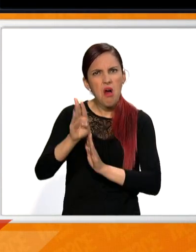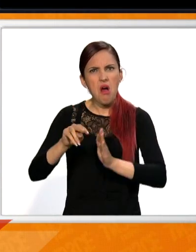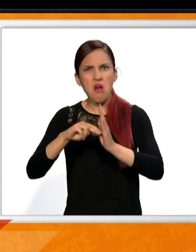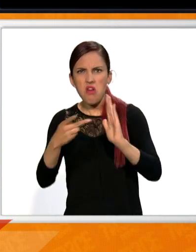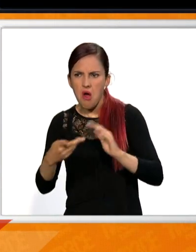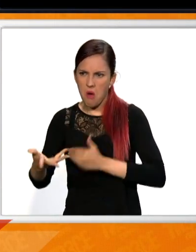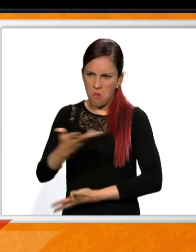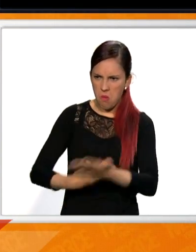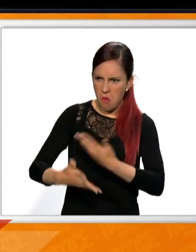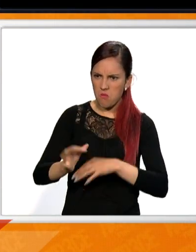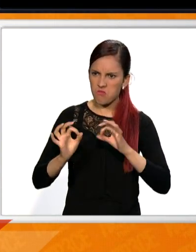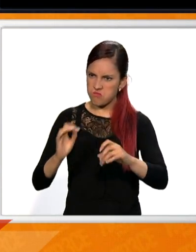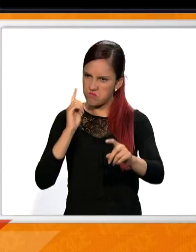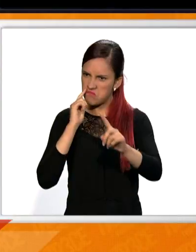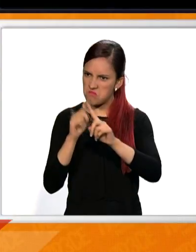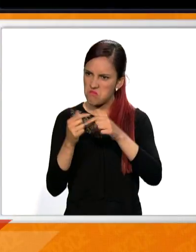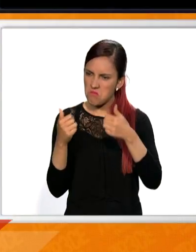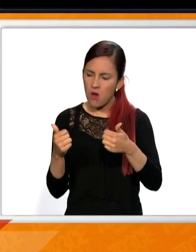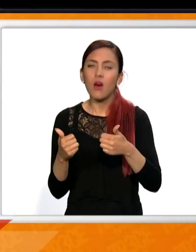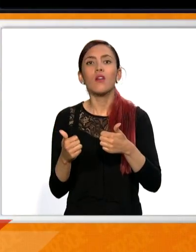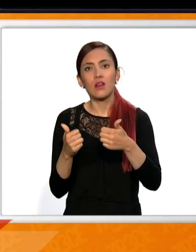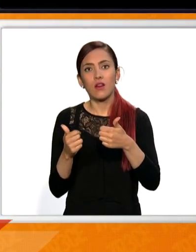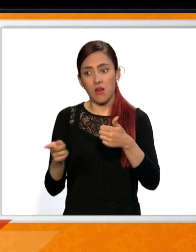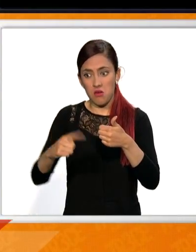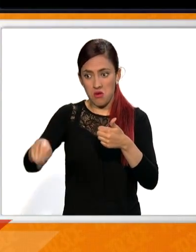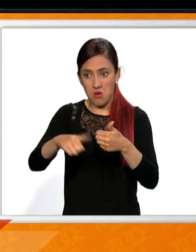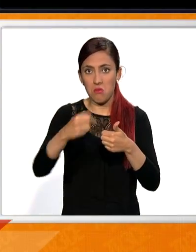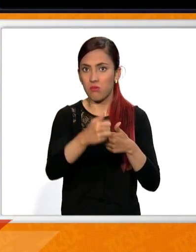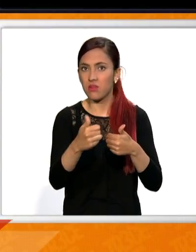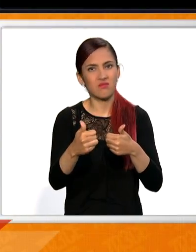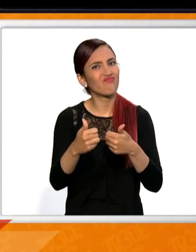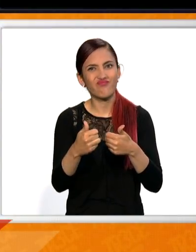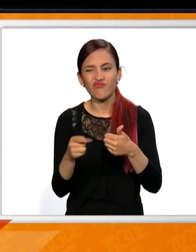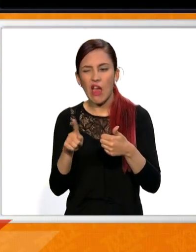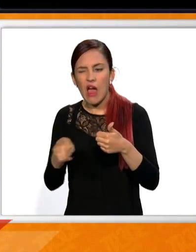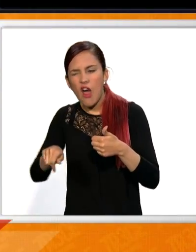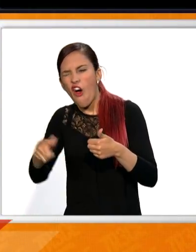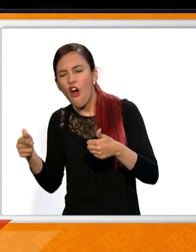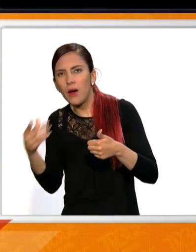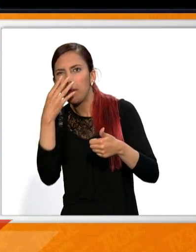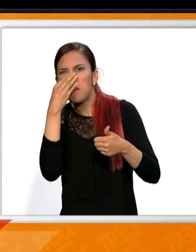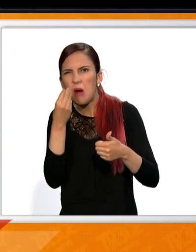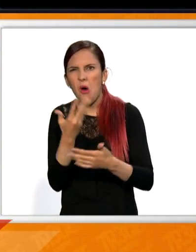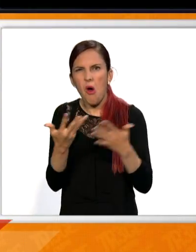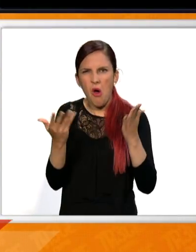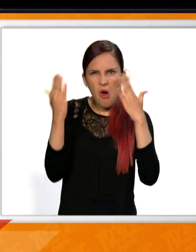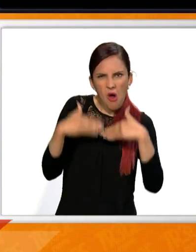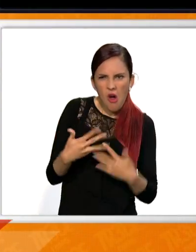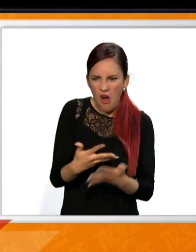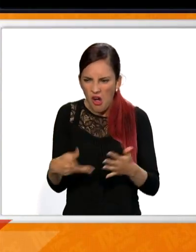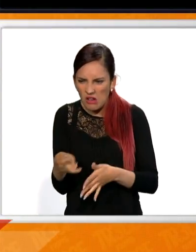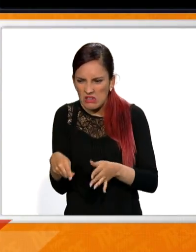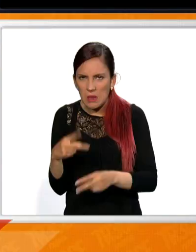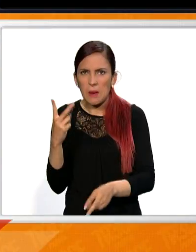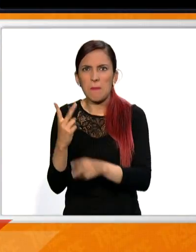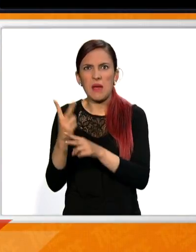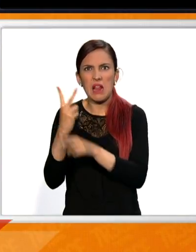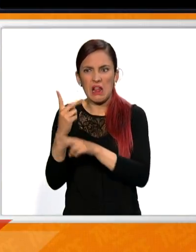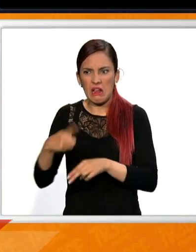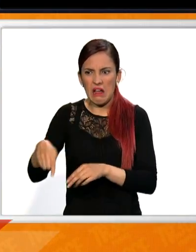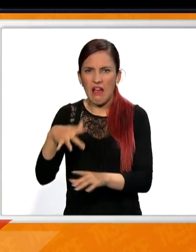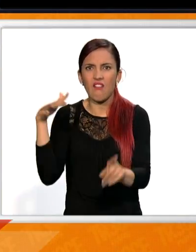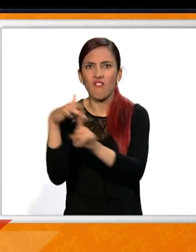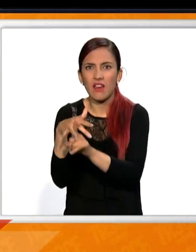y recursos por el bien común, no todo el mundo comparte esos mismos objetivos y unas fuerzas ocultas ponen en grave peligro la